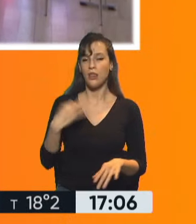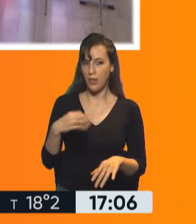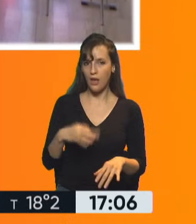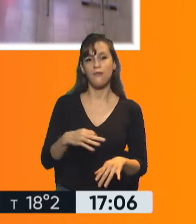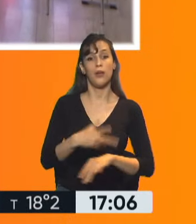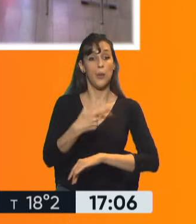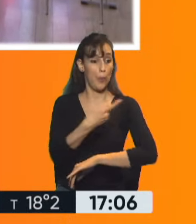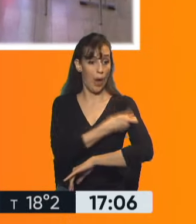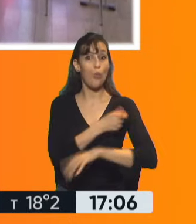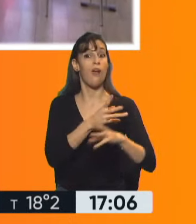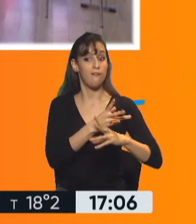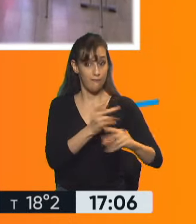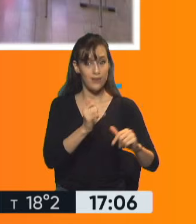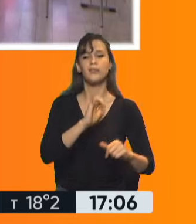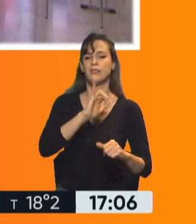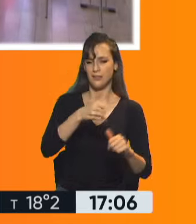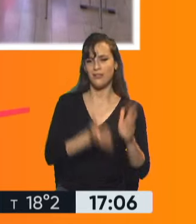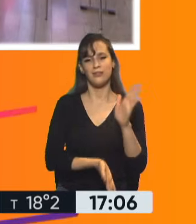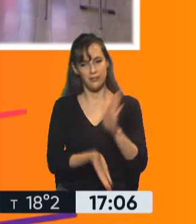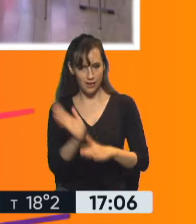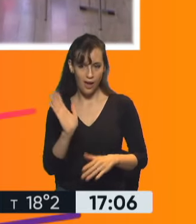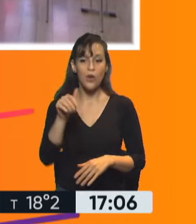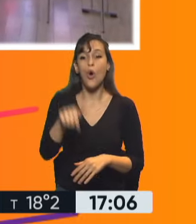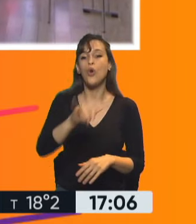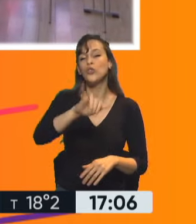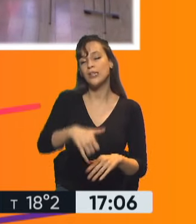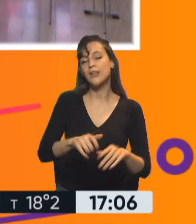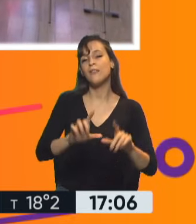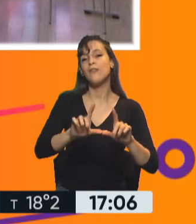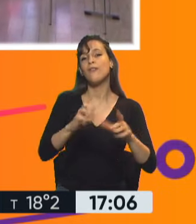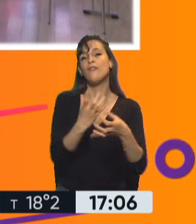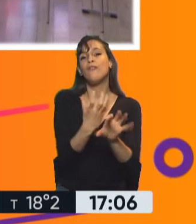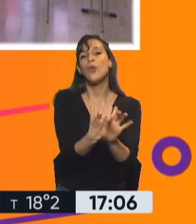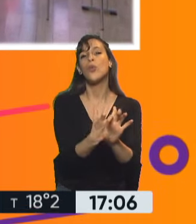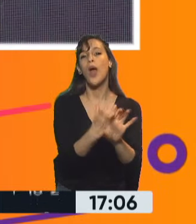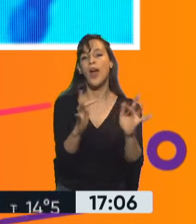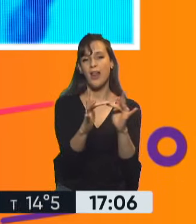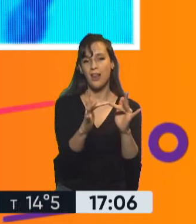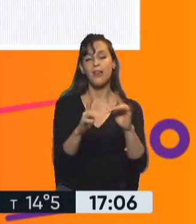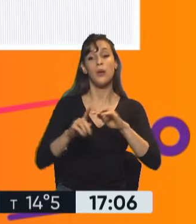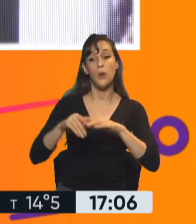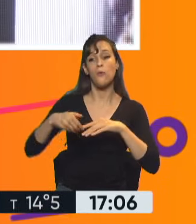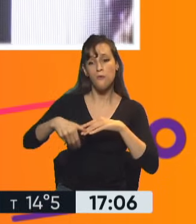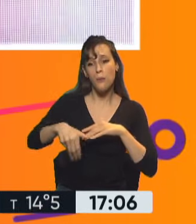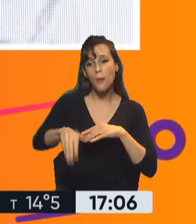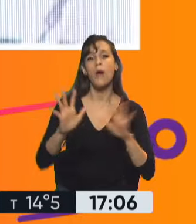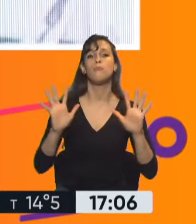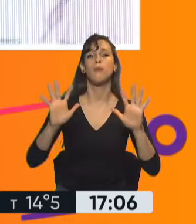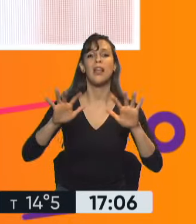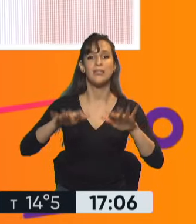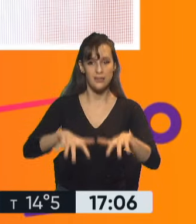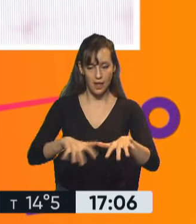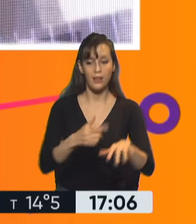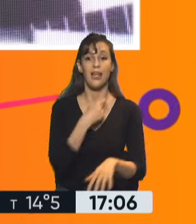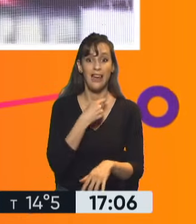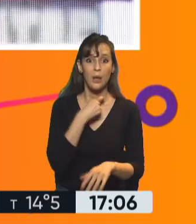de la vacuna. Hoy lo estamos haciendo de forma virtual. Y luego será de forma presencial, pero lo que queremos es que los